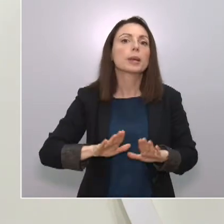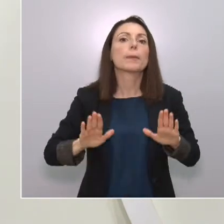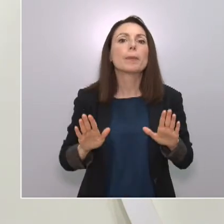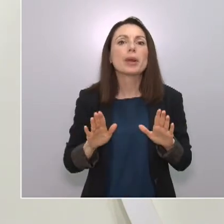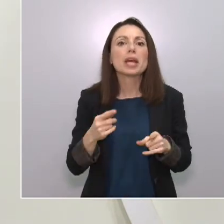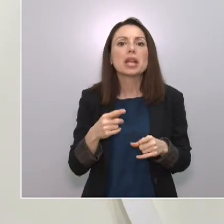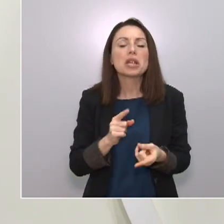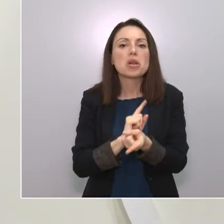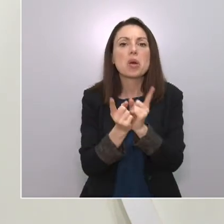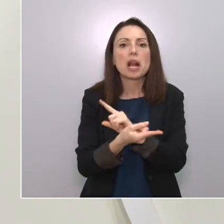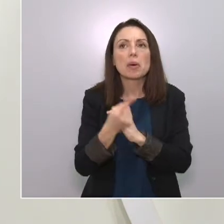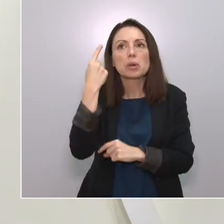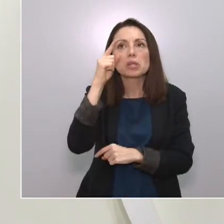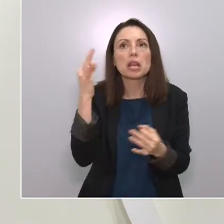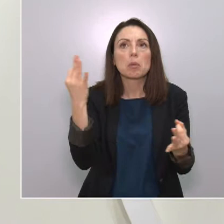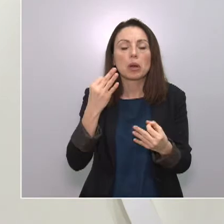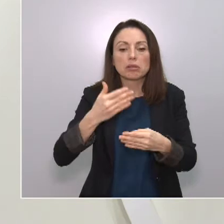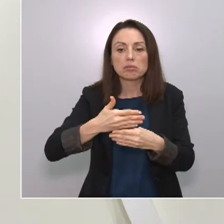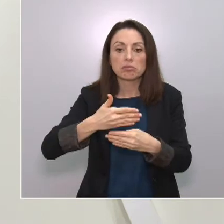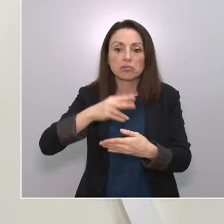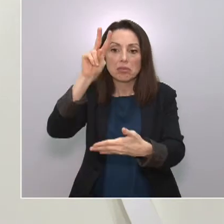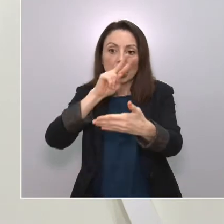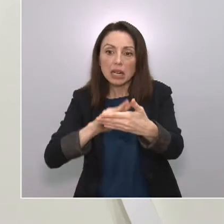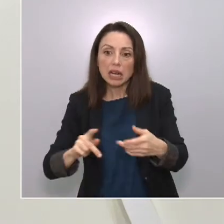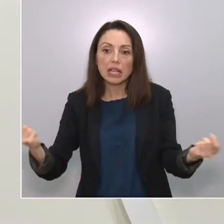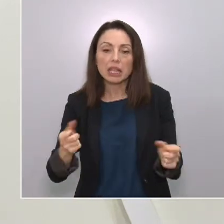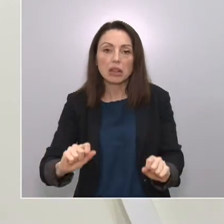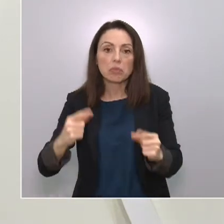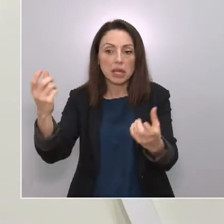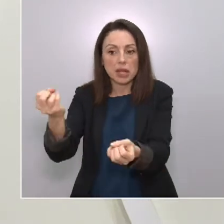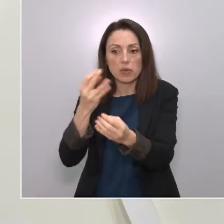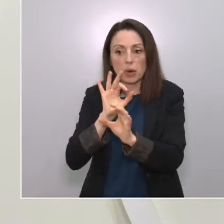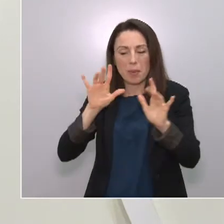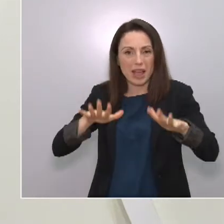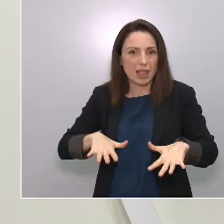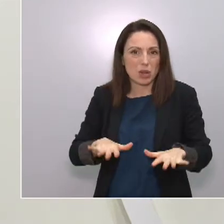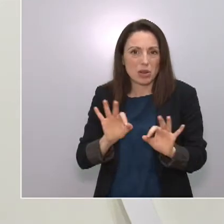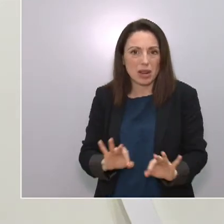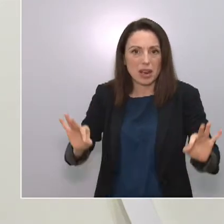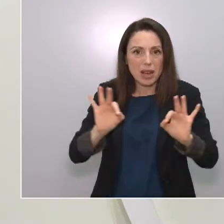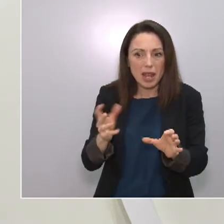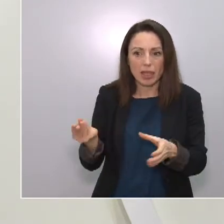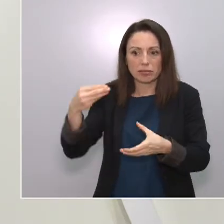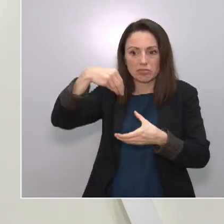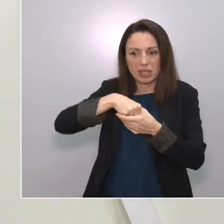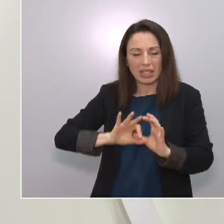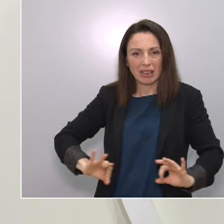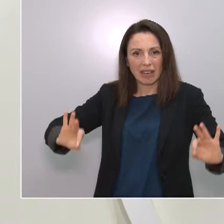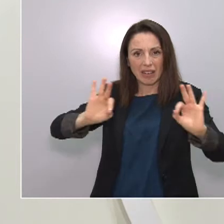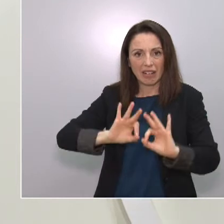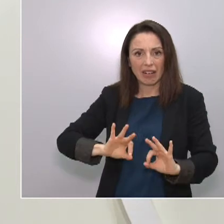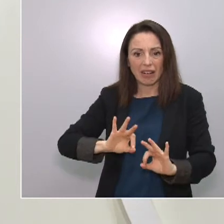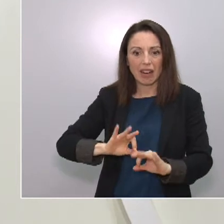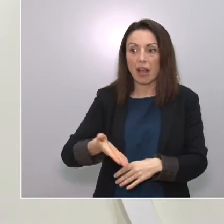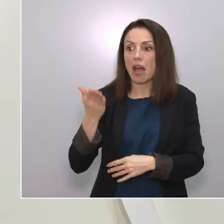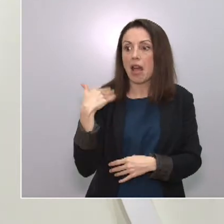esos cambios es lo que hemos leído en el Boletín Oficial del Estado. No se nos ha informado, no se nos ha participado y es lo que nos encontramos